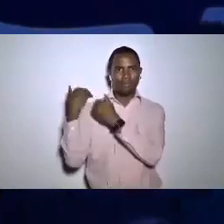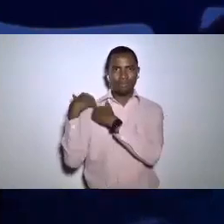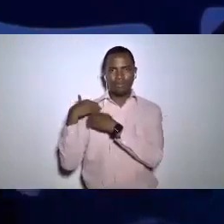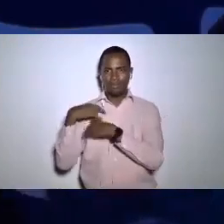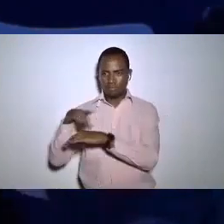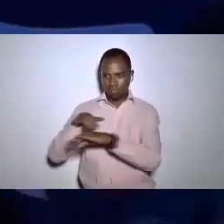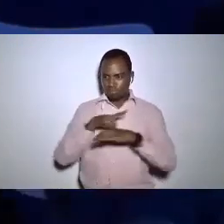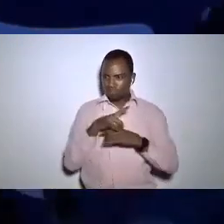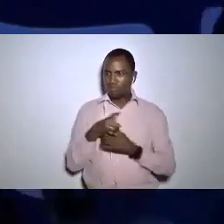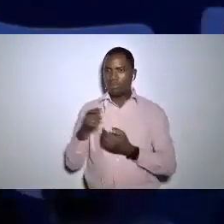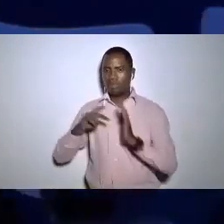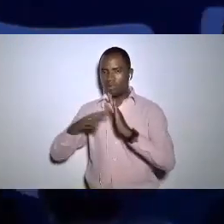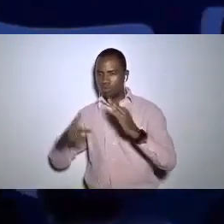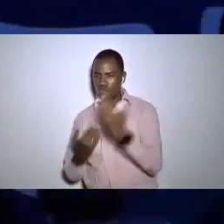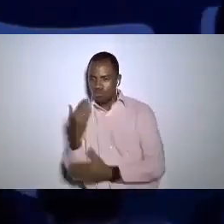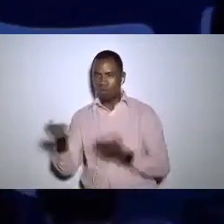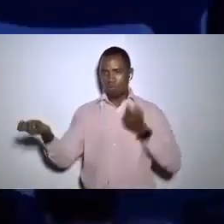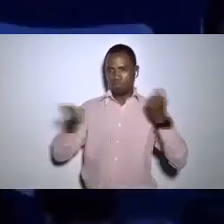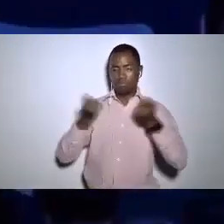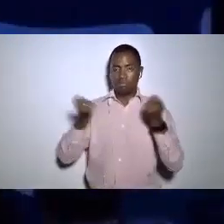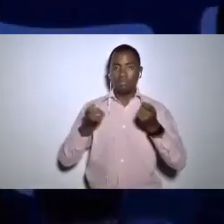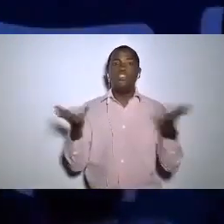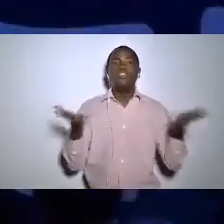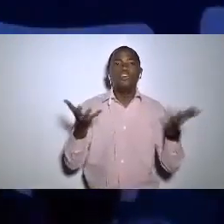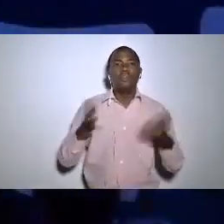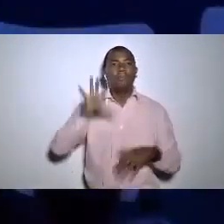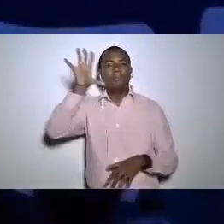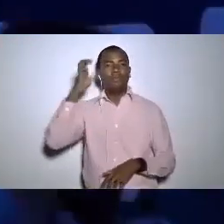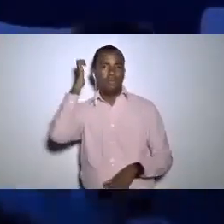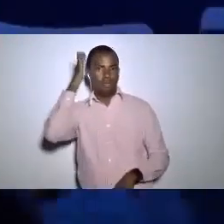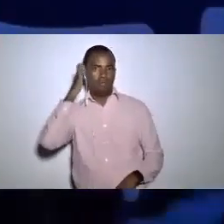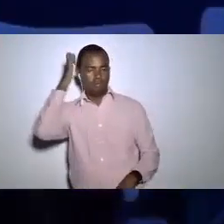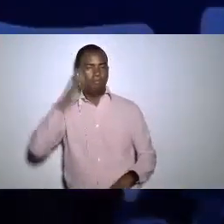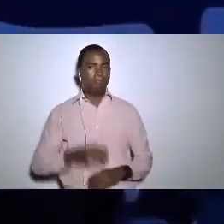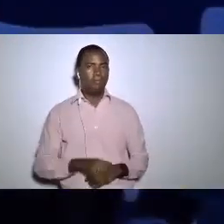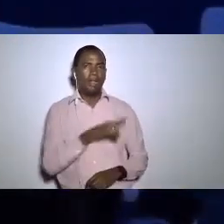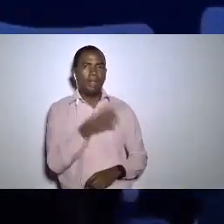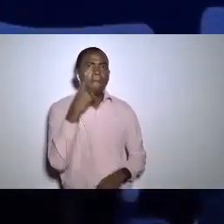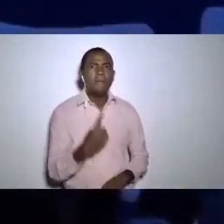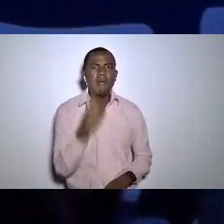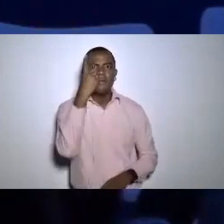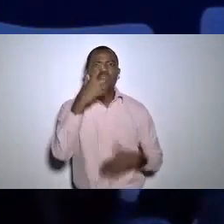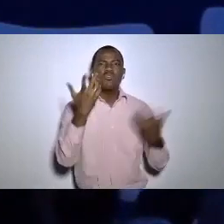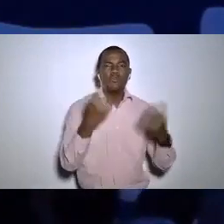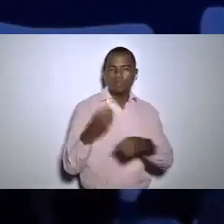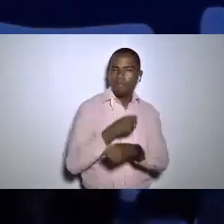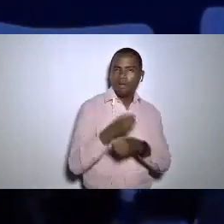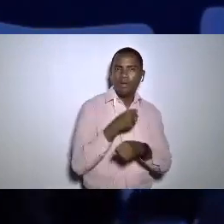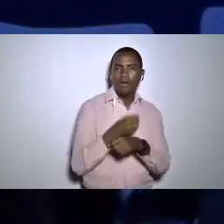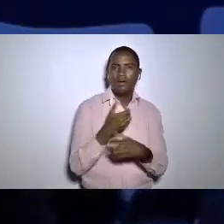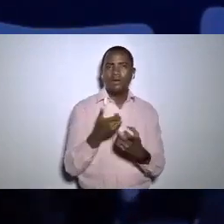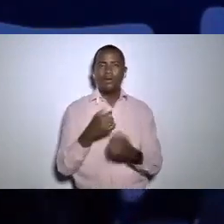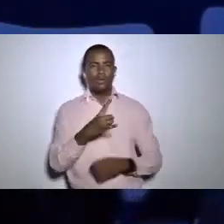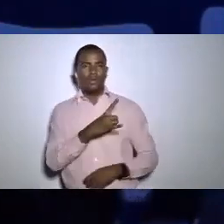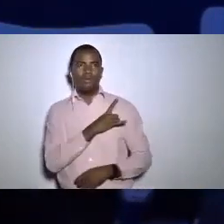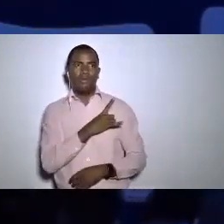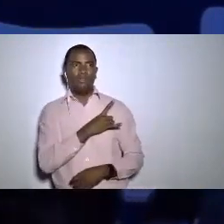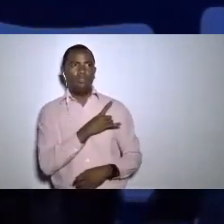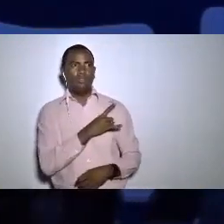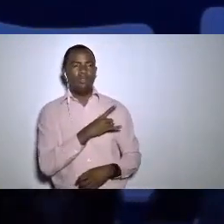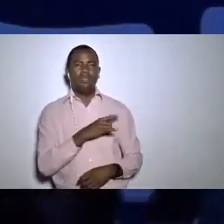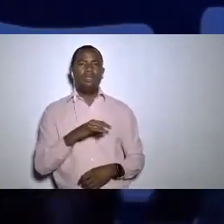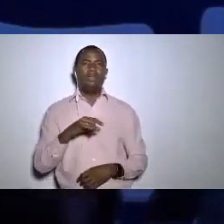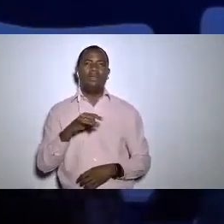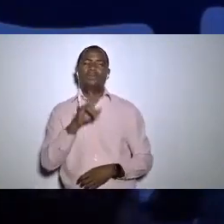los desarrollos del mercado en toda Europa. Comenzó su carrera en telecomunicaciones como investigador en